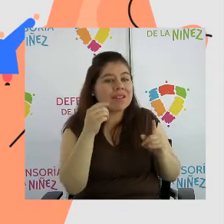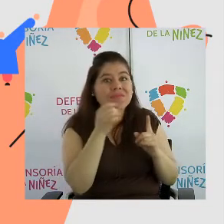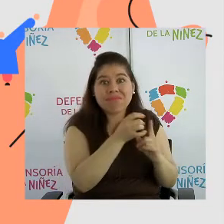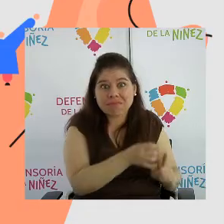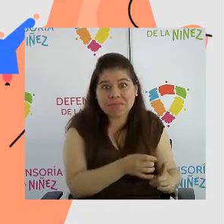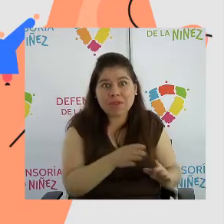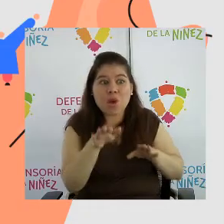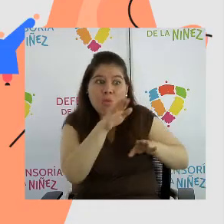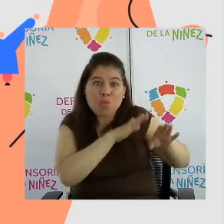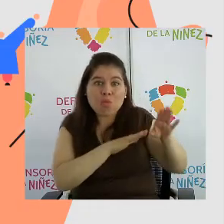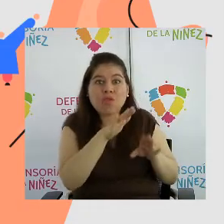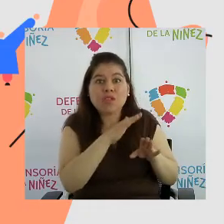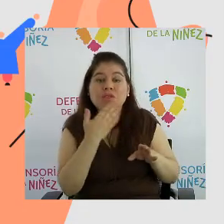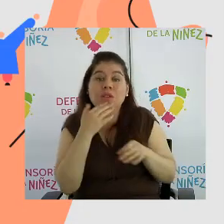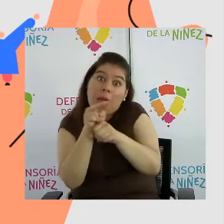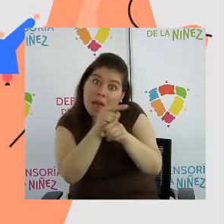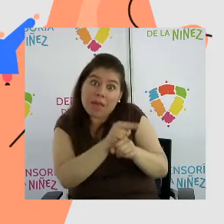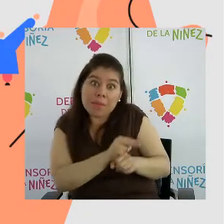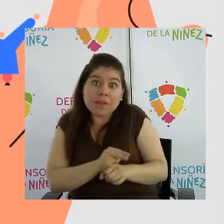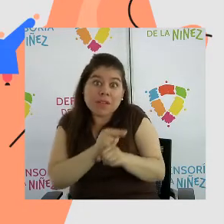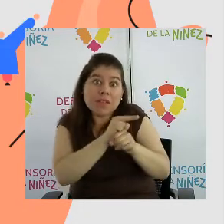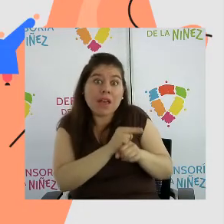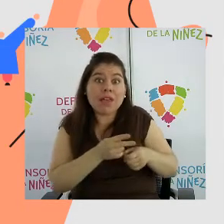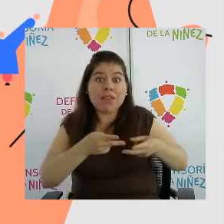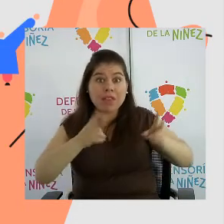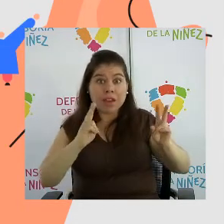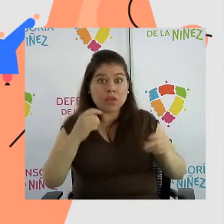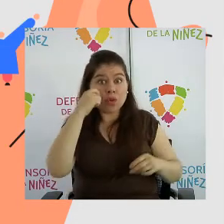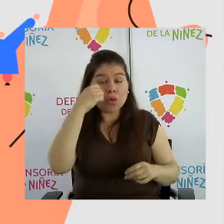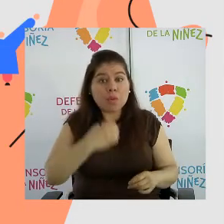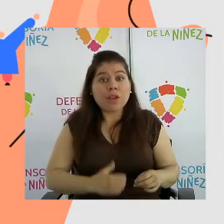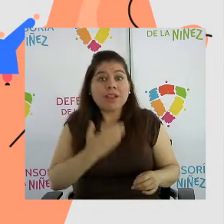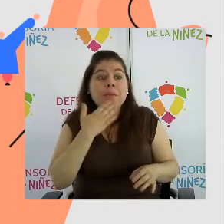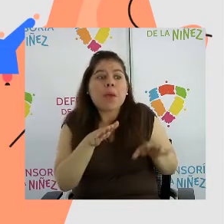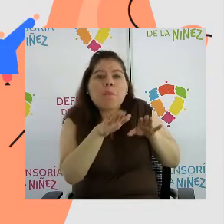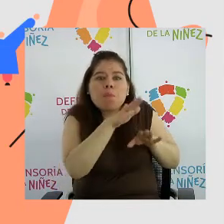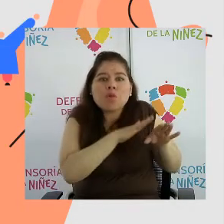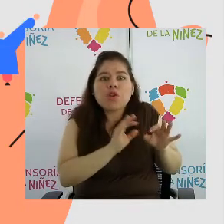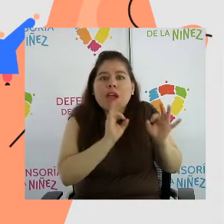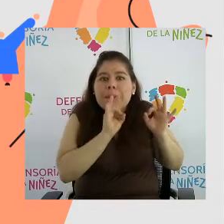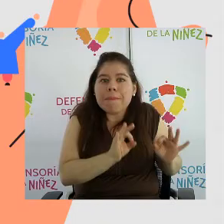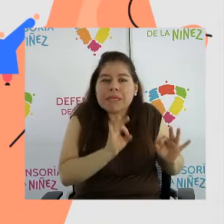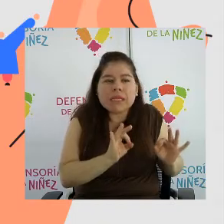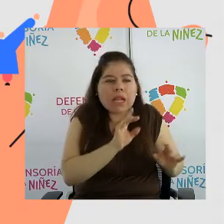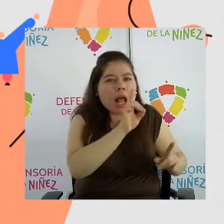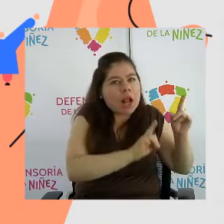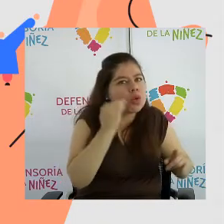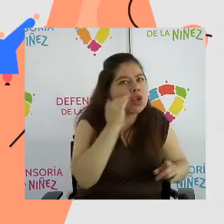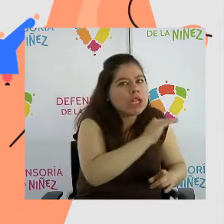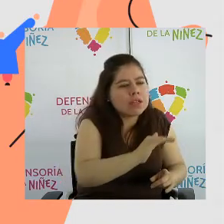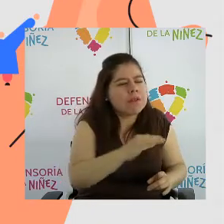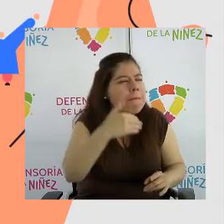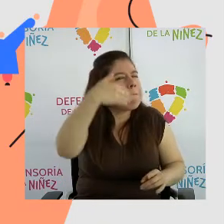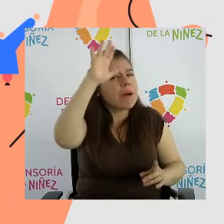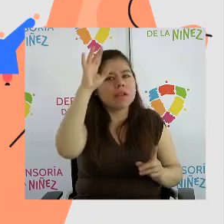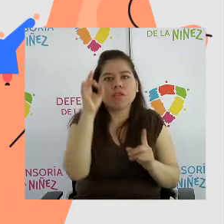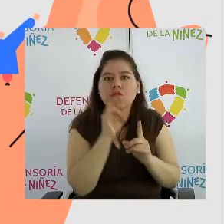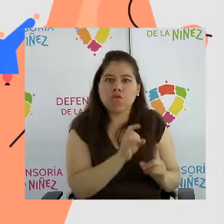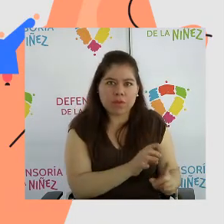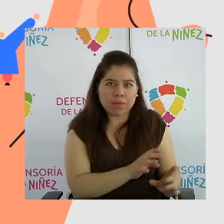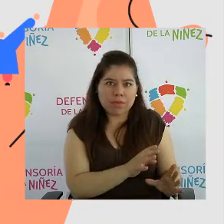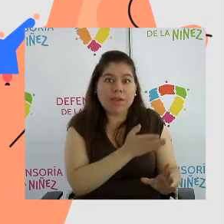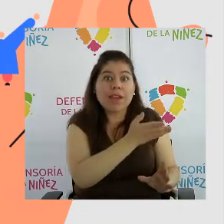en la protección administrativa de los derechos y también luego en la protección especializada en los casos de mayor vulneración,